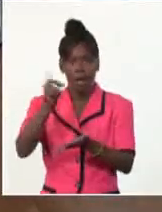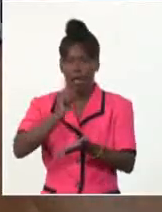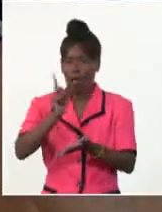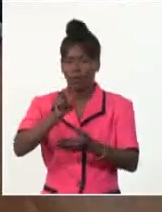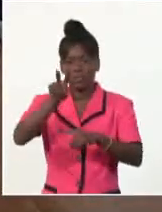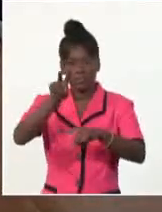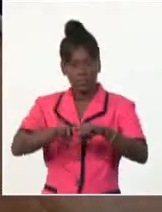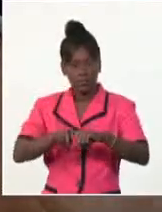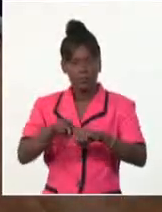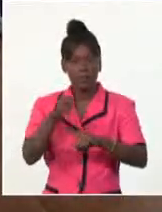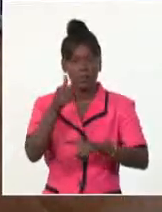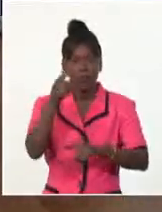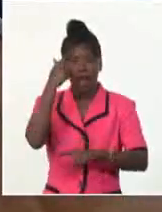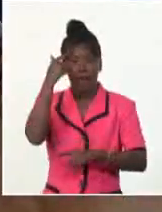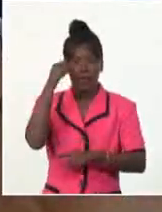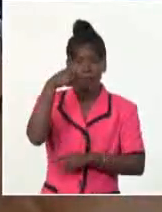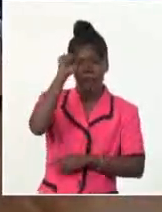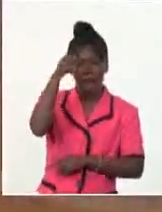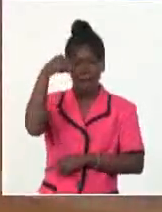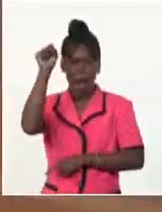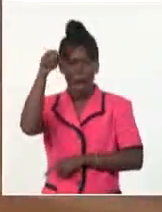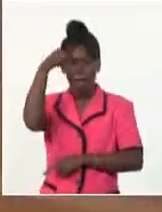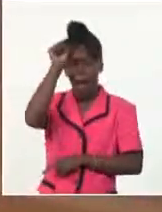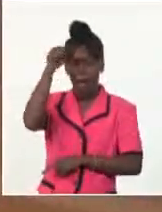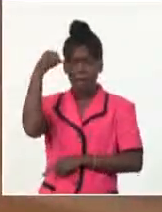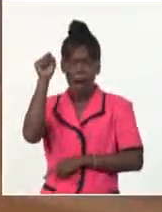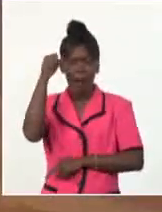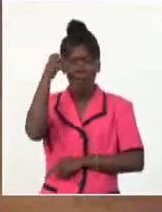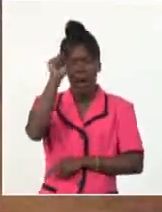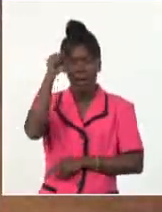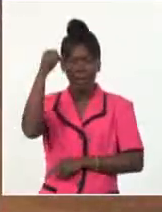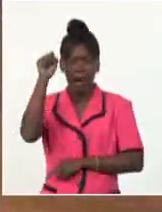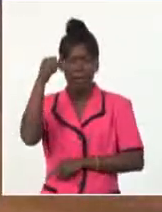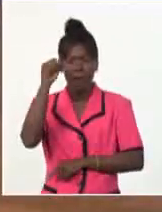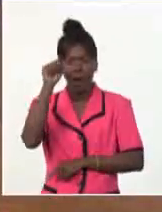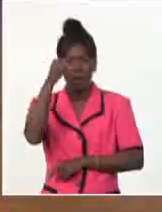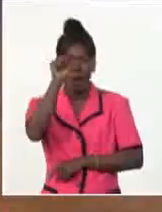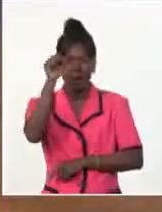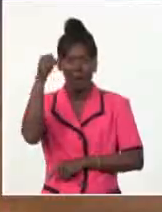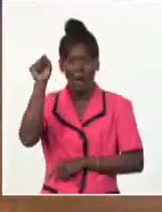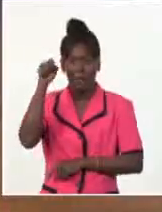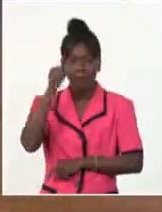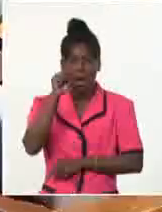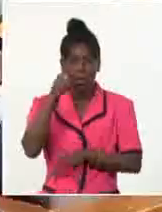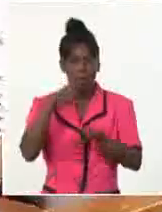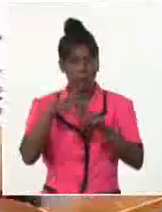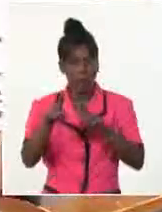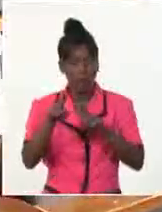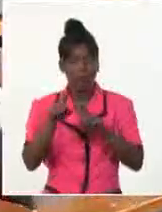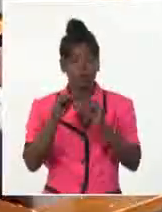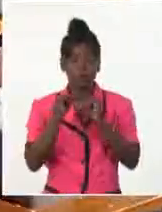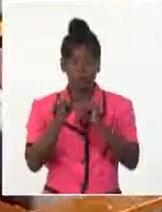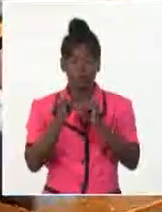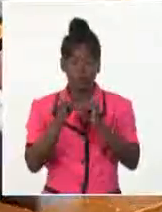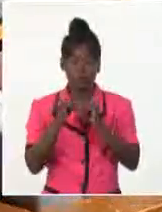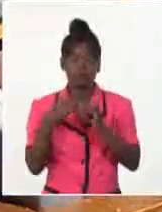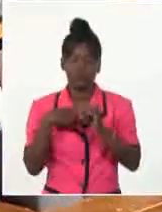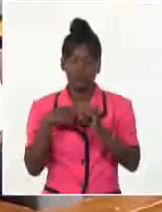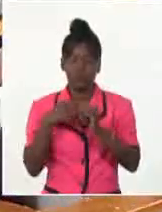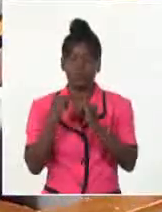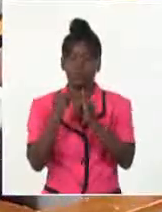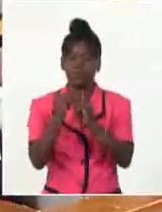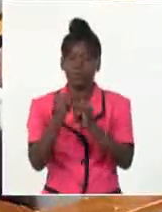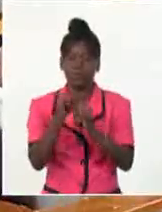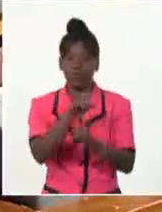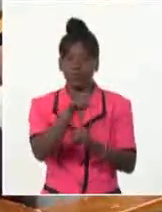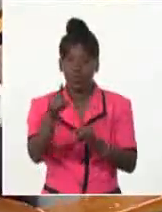sentado, con la cabeza, los toques y con 1,5 kilogramos en sus pies. Tendrá más informaciones en próximos espacios informativos, así que no pierdas